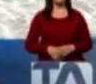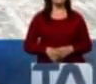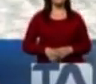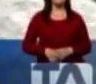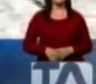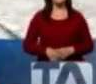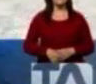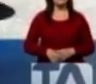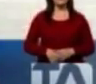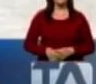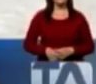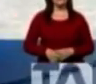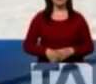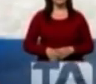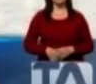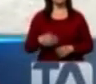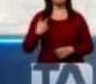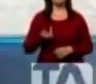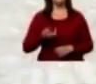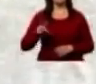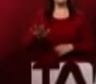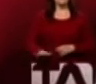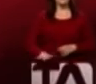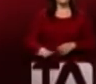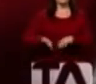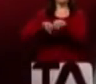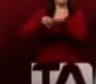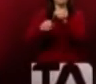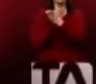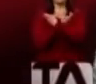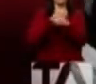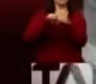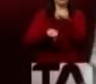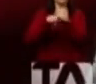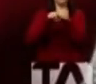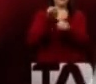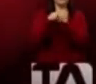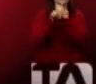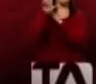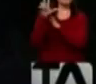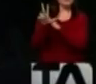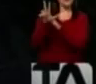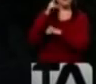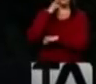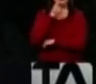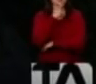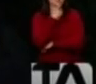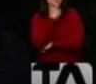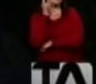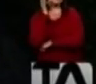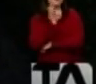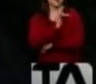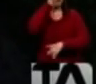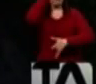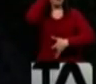Una pequeña fractura en el fémur de la pierna derecha que sufrió Daniel a sus 3 años alertó a su padre sobre una posible enfermedad